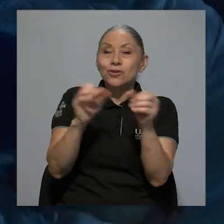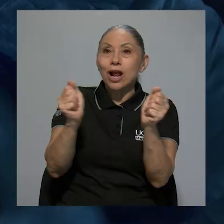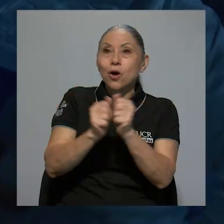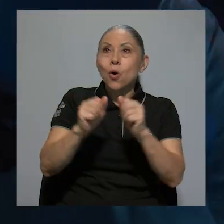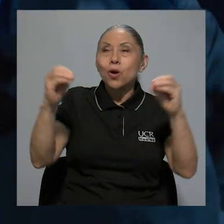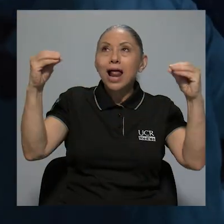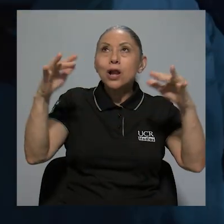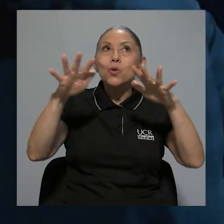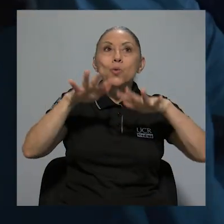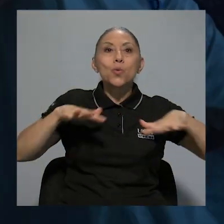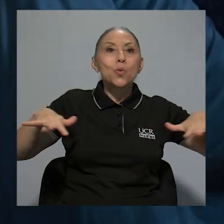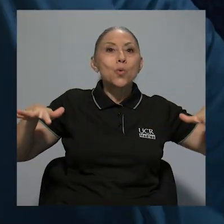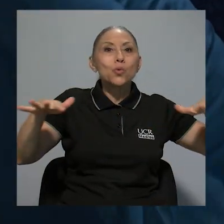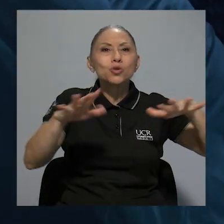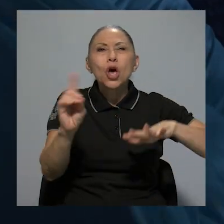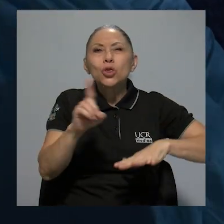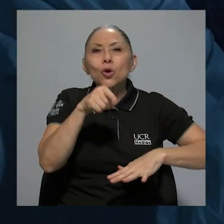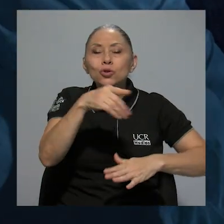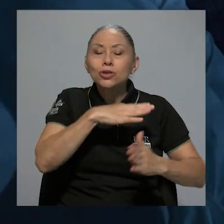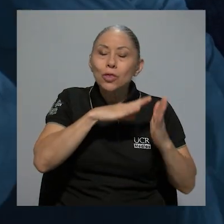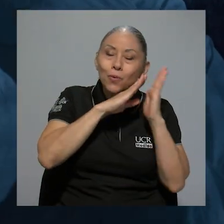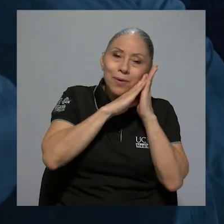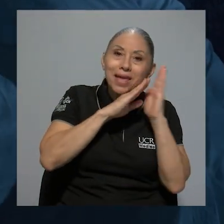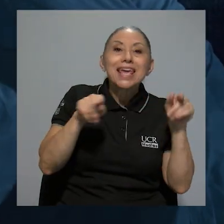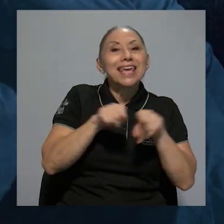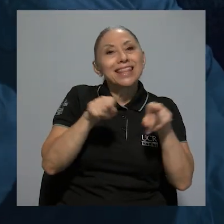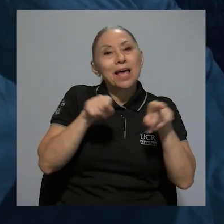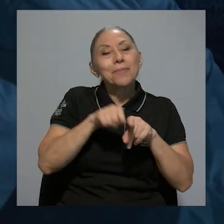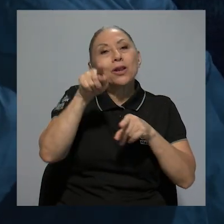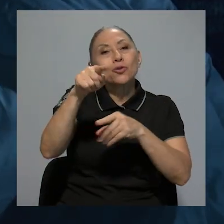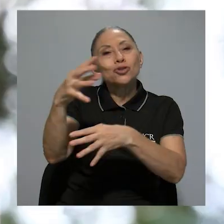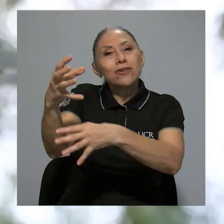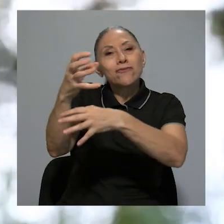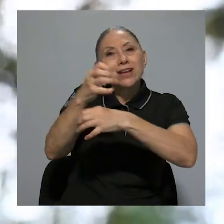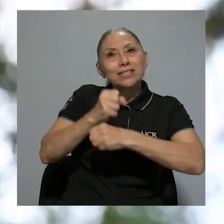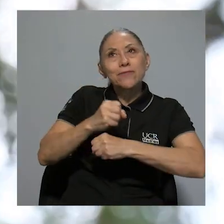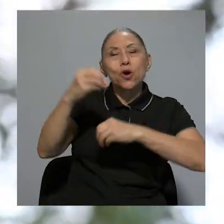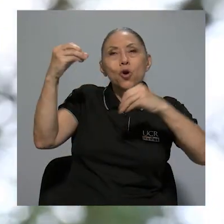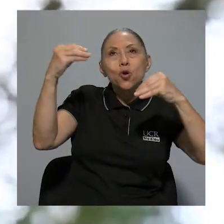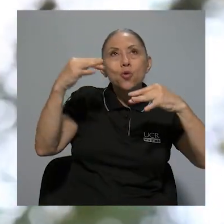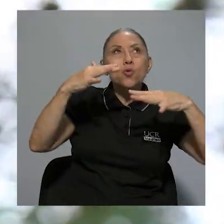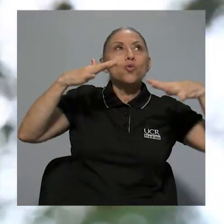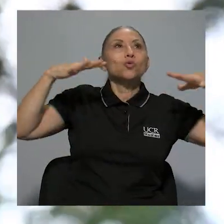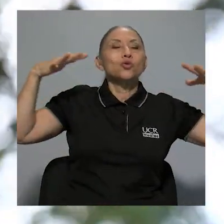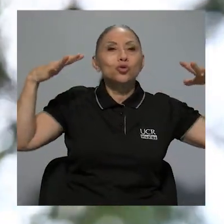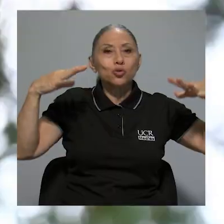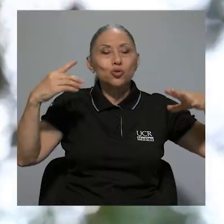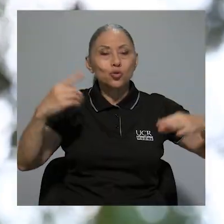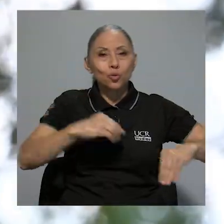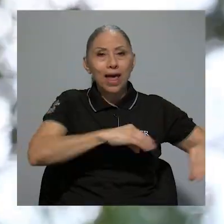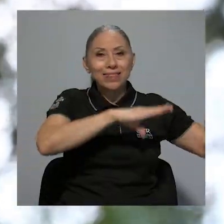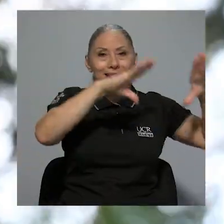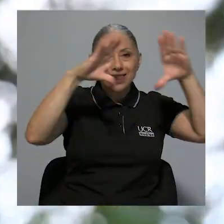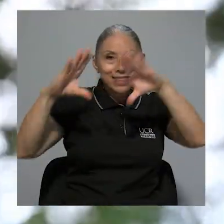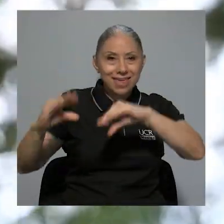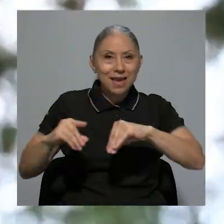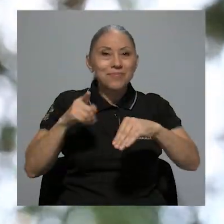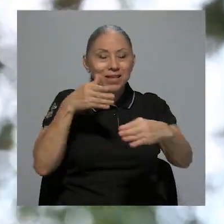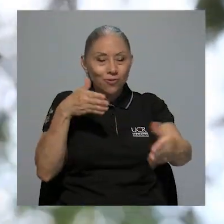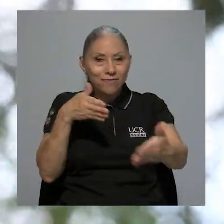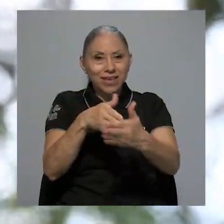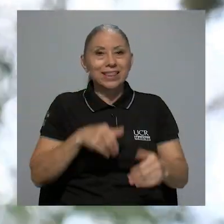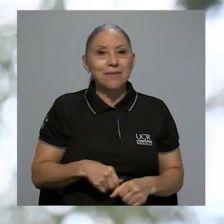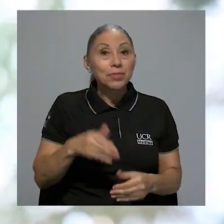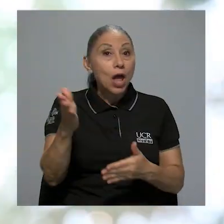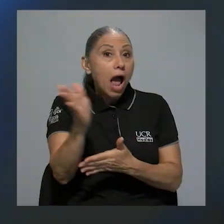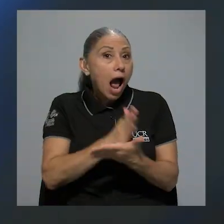ambiente de luz donde usted duerme y sobre todo en la luz que usted recibió durante el día, porque eso afecta directamente la forma en que Coméntenos